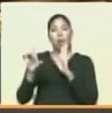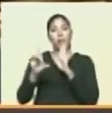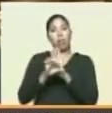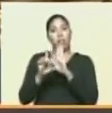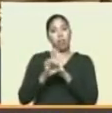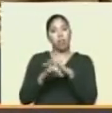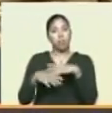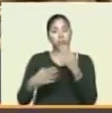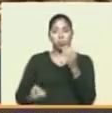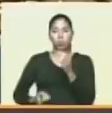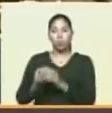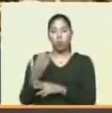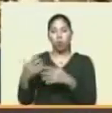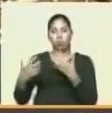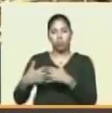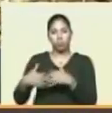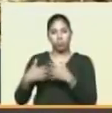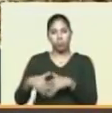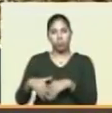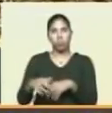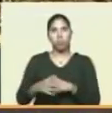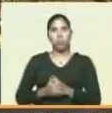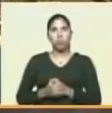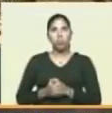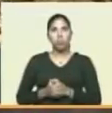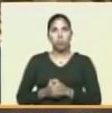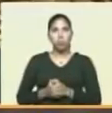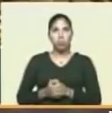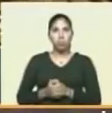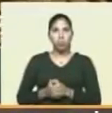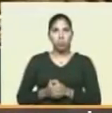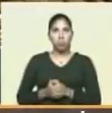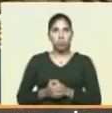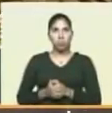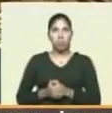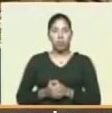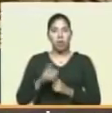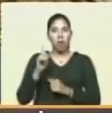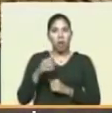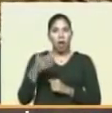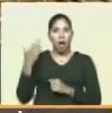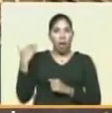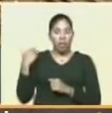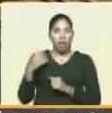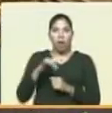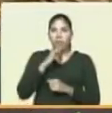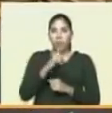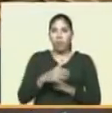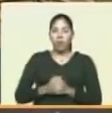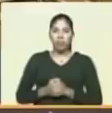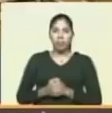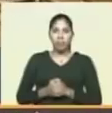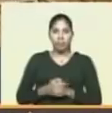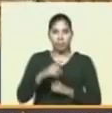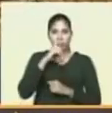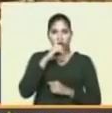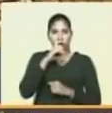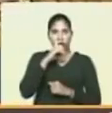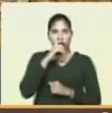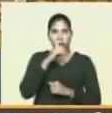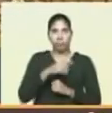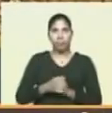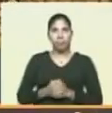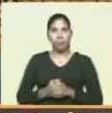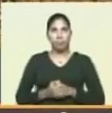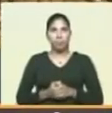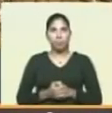el conglomerado Agrosur, anunciado también por el presidente de la República Bolivariana de Venezuela, Nicolás Maduro. Y si